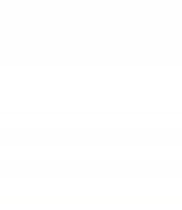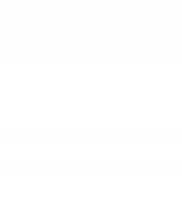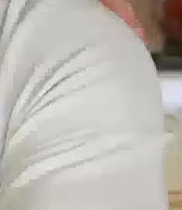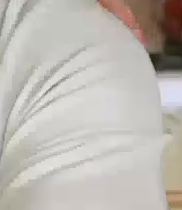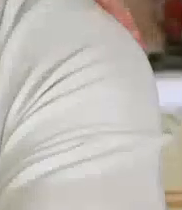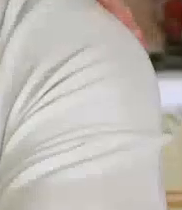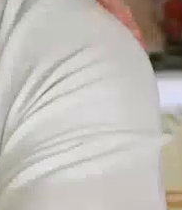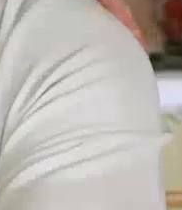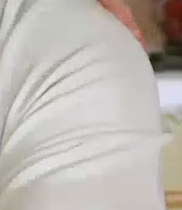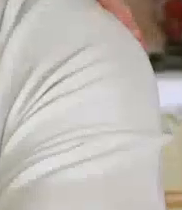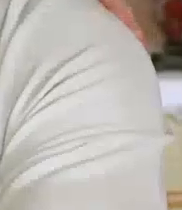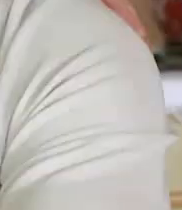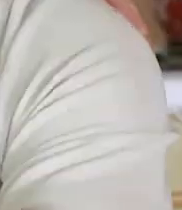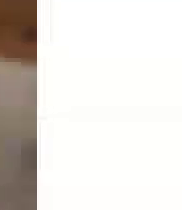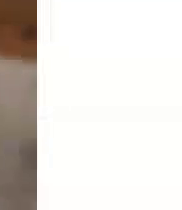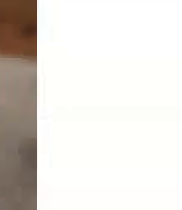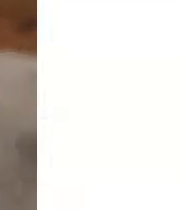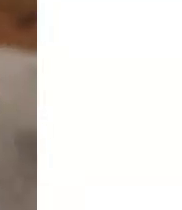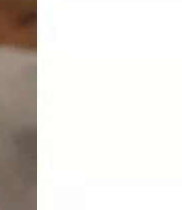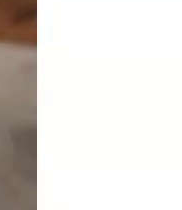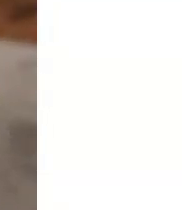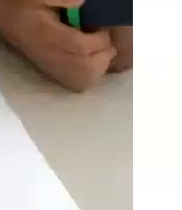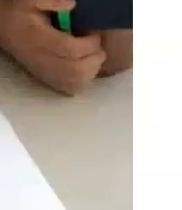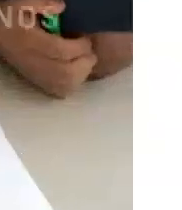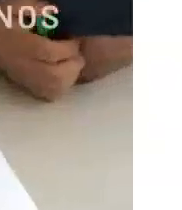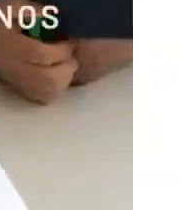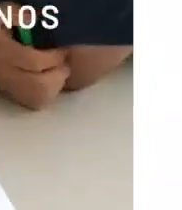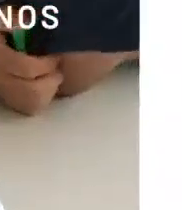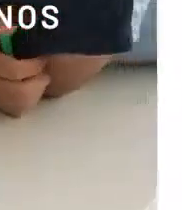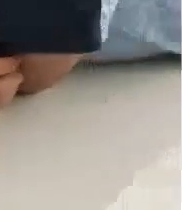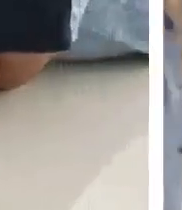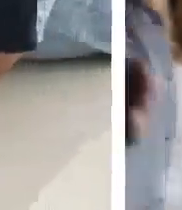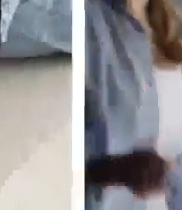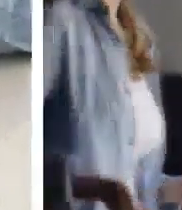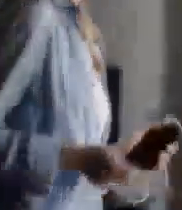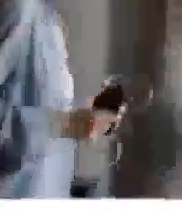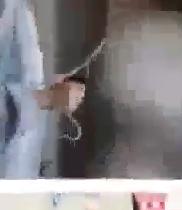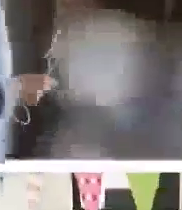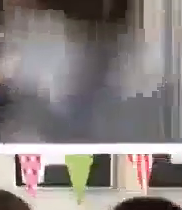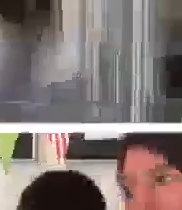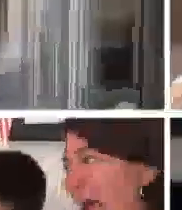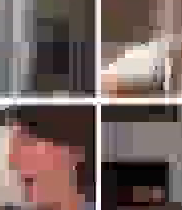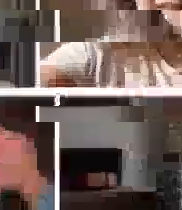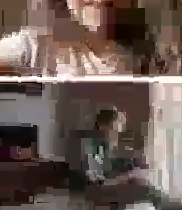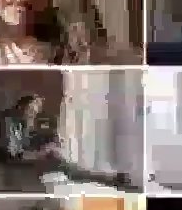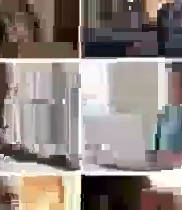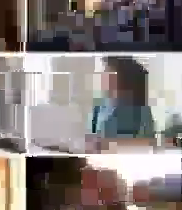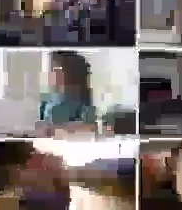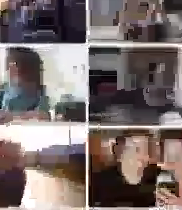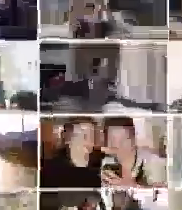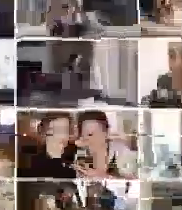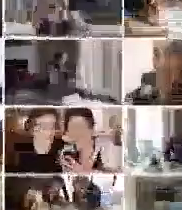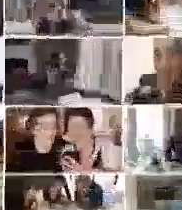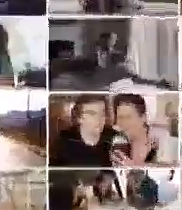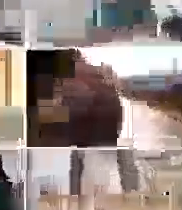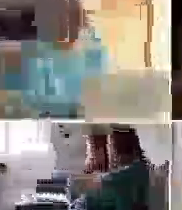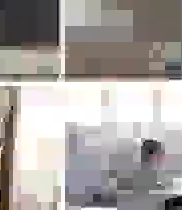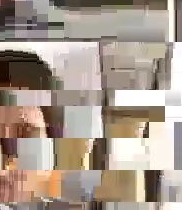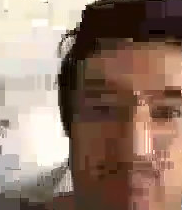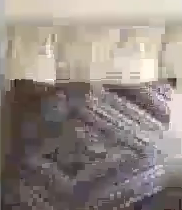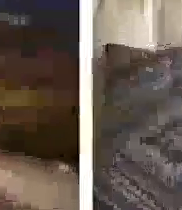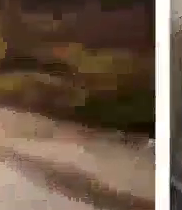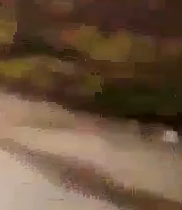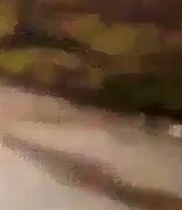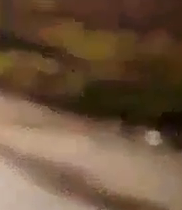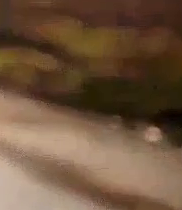bailar, preocuparnos, llamarnos, acompañarnos. Estamos aquí para que la tecnología nos